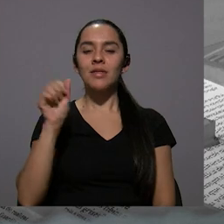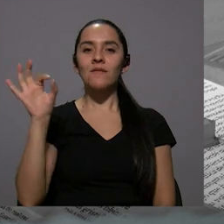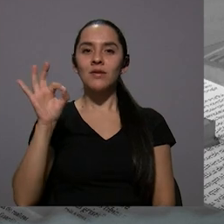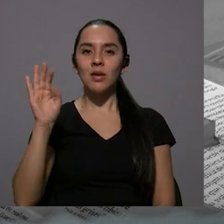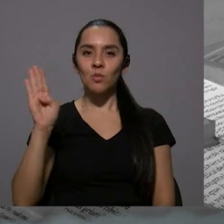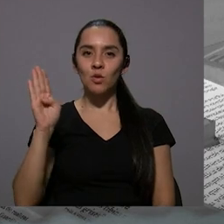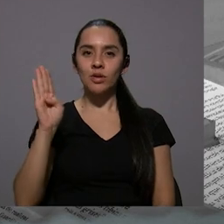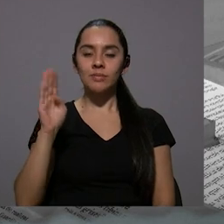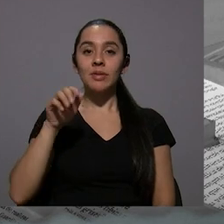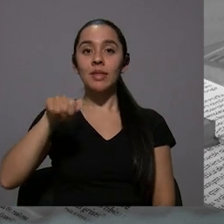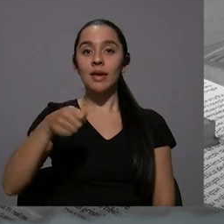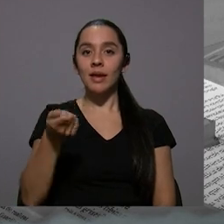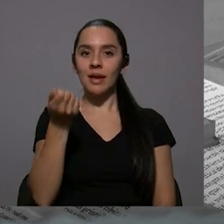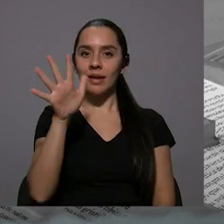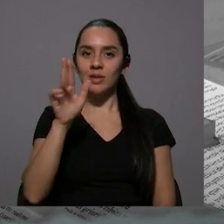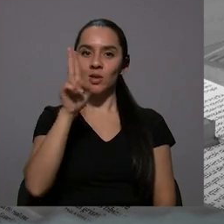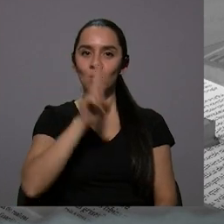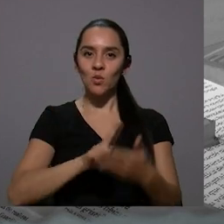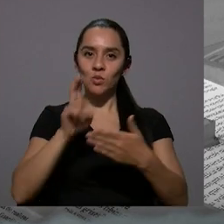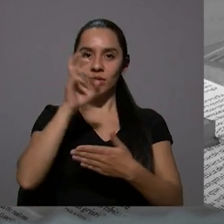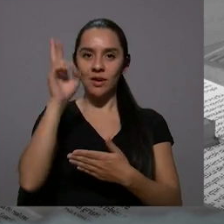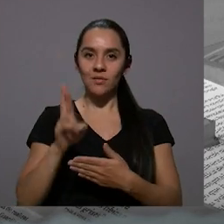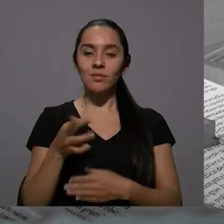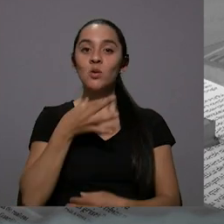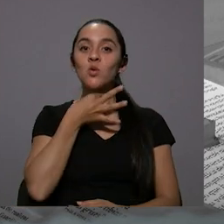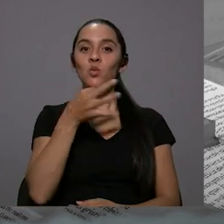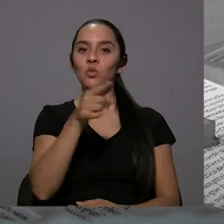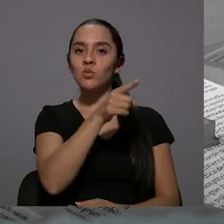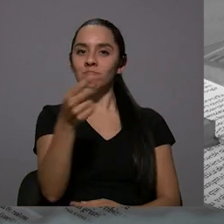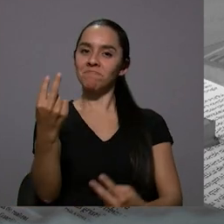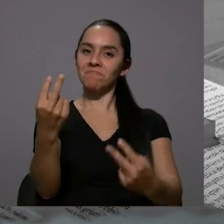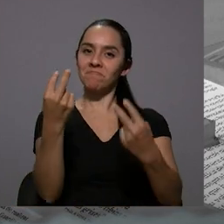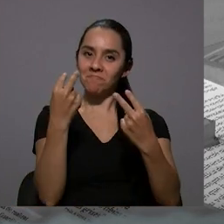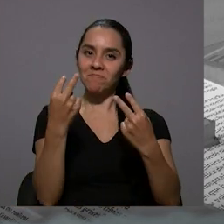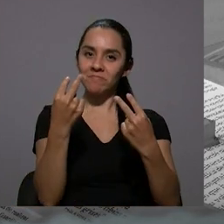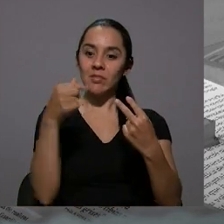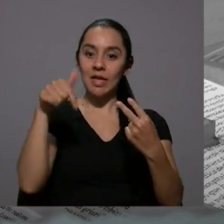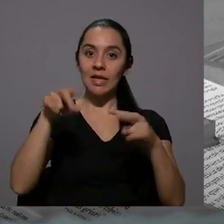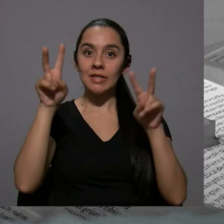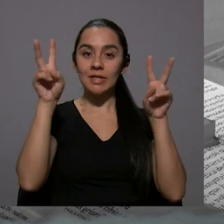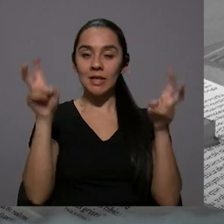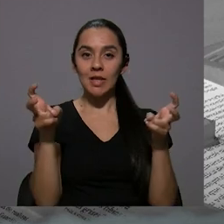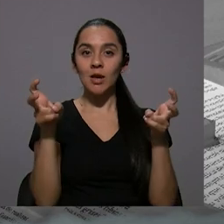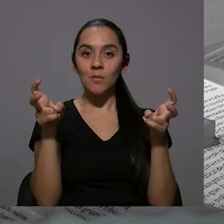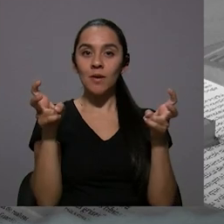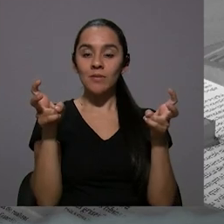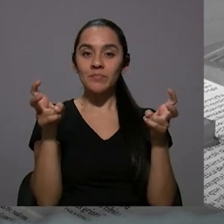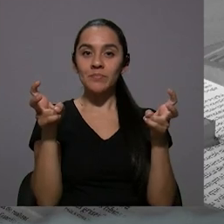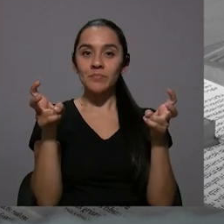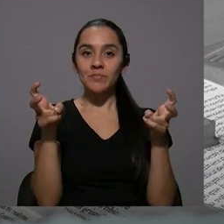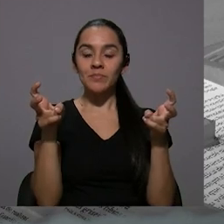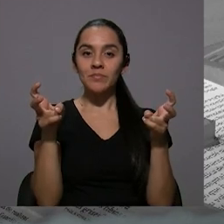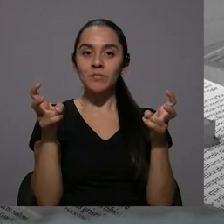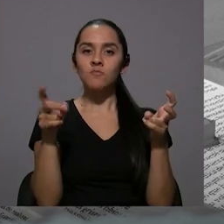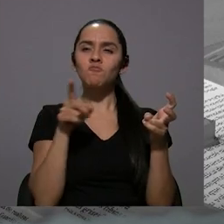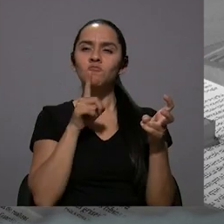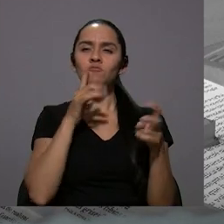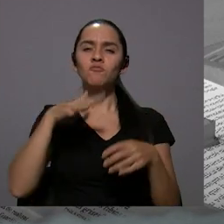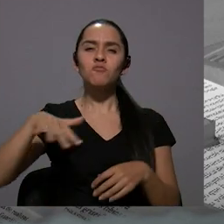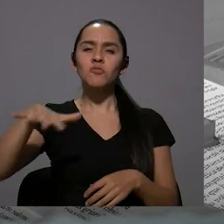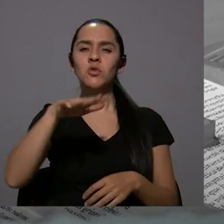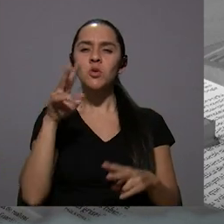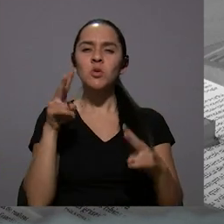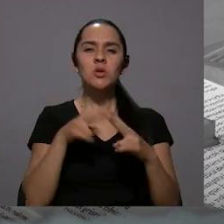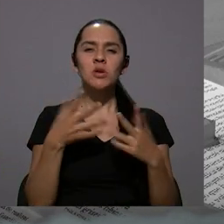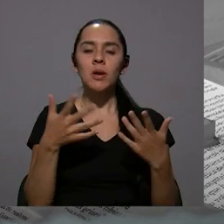Bonilla de canal 15 ucr un gusto que estén con nosotros con este tema de lo que popularmente